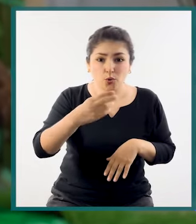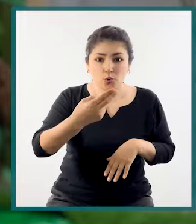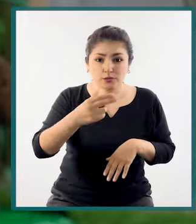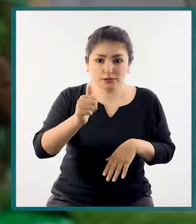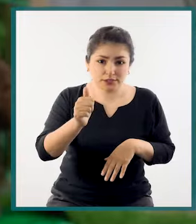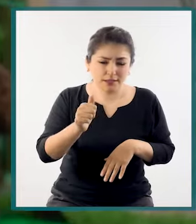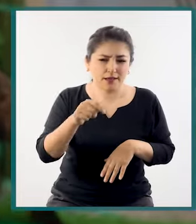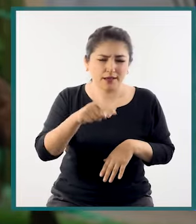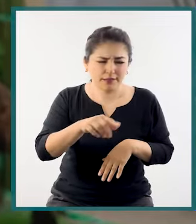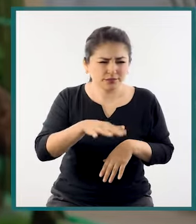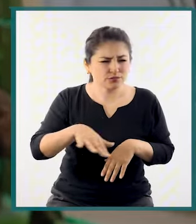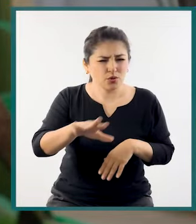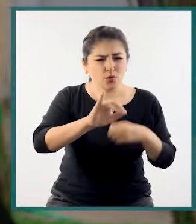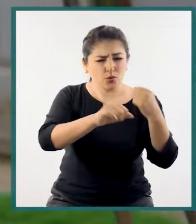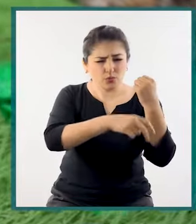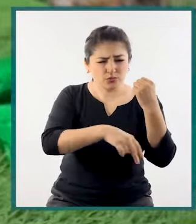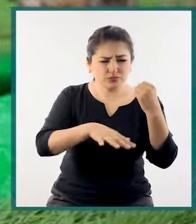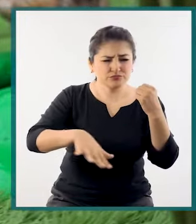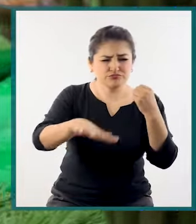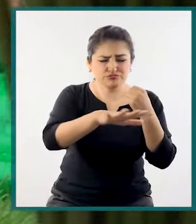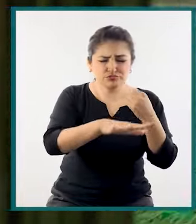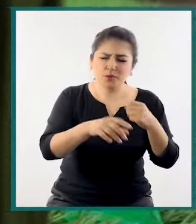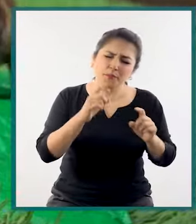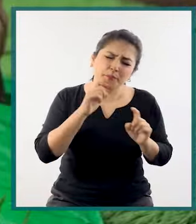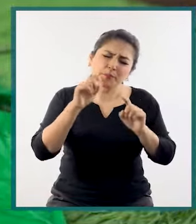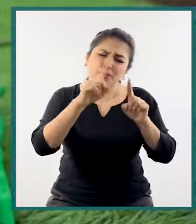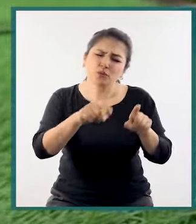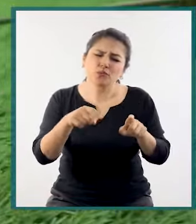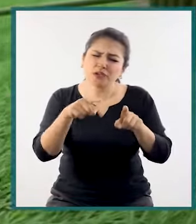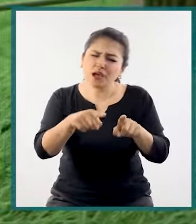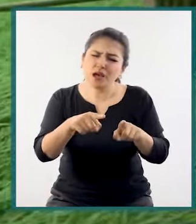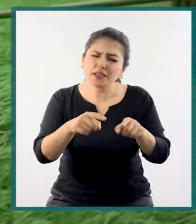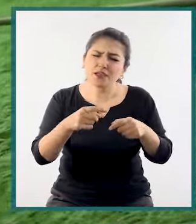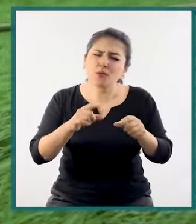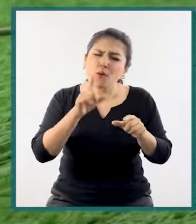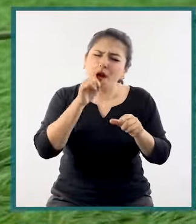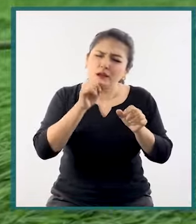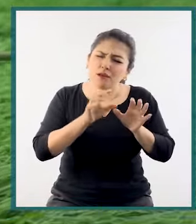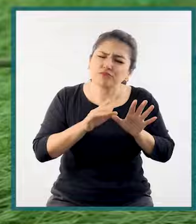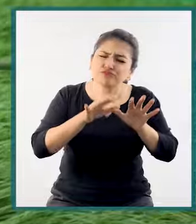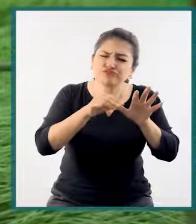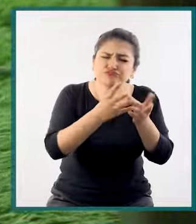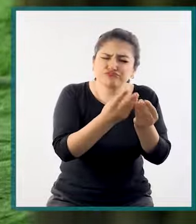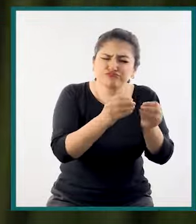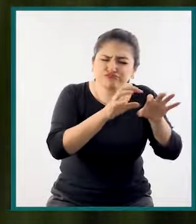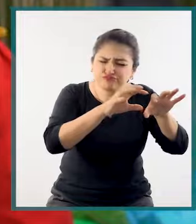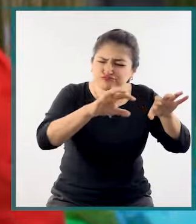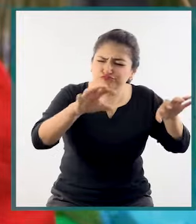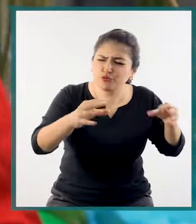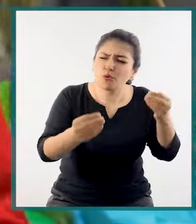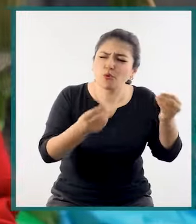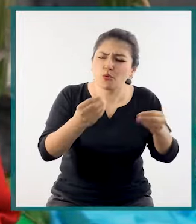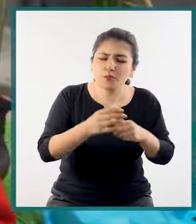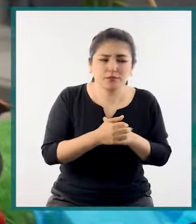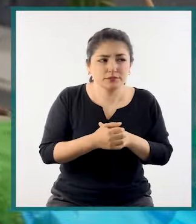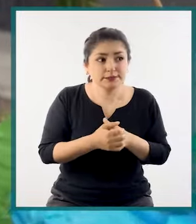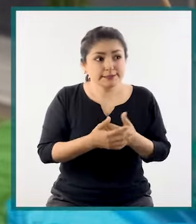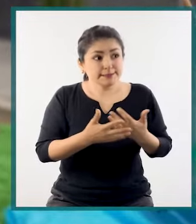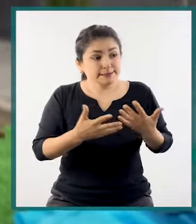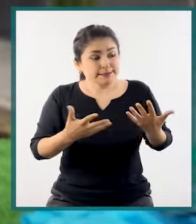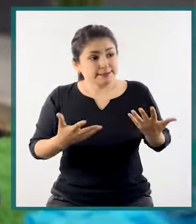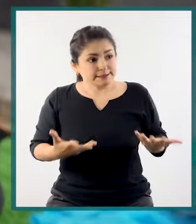Junín. ¿Cómo así decidieron que sea el lago, la especie de aves del lago Chinchaycocha? Tenemos que